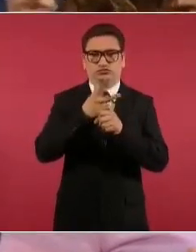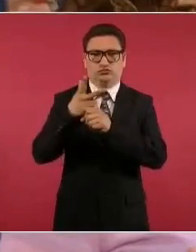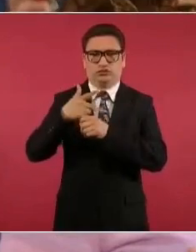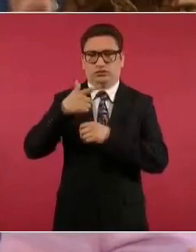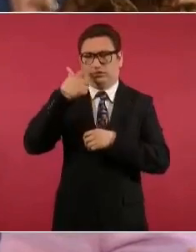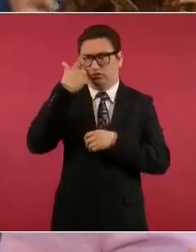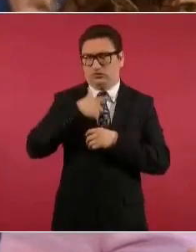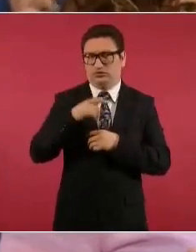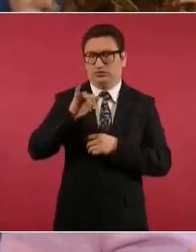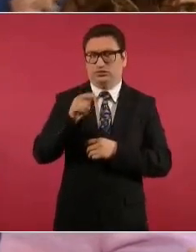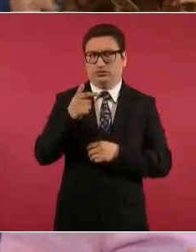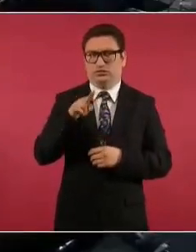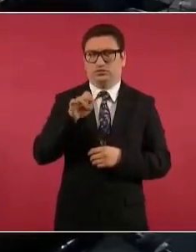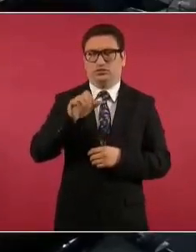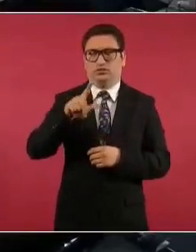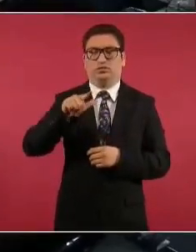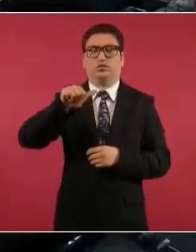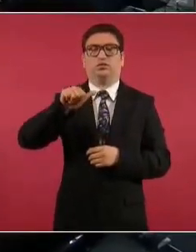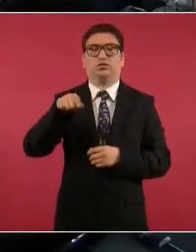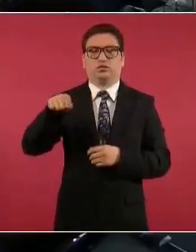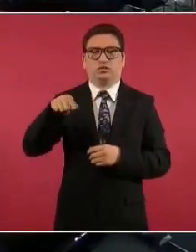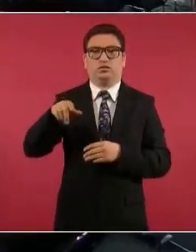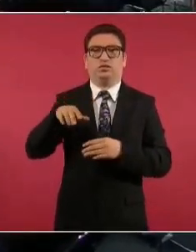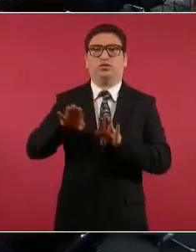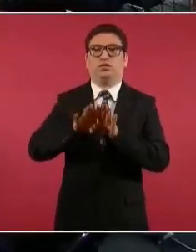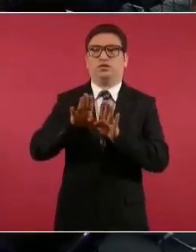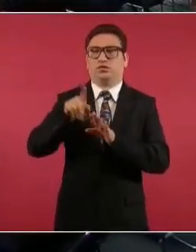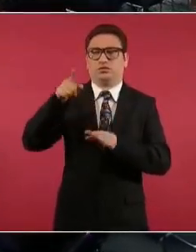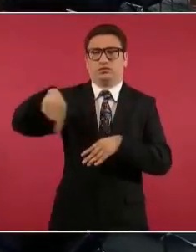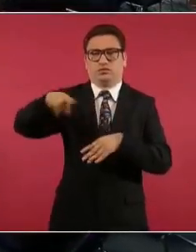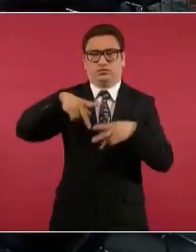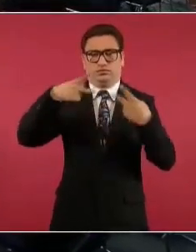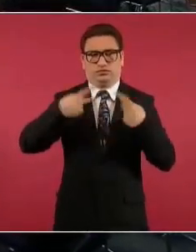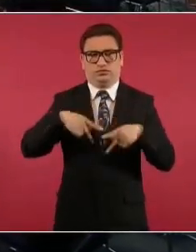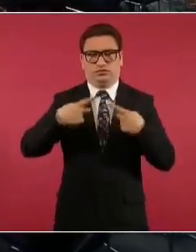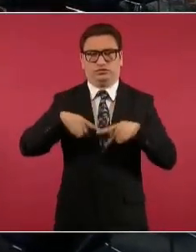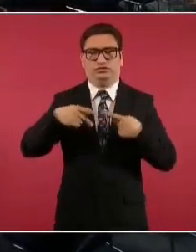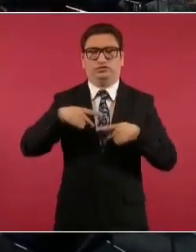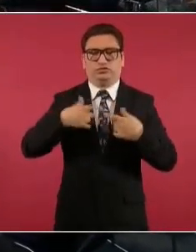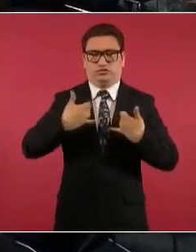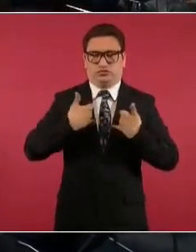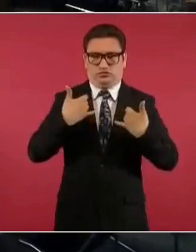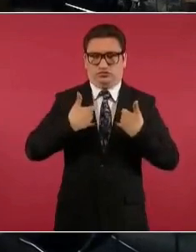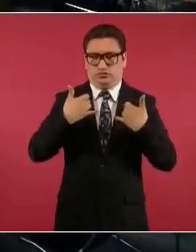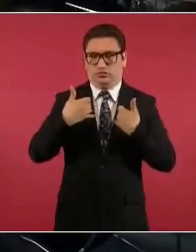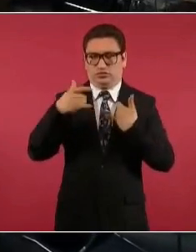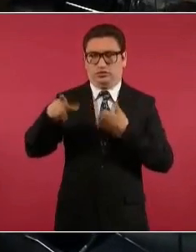Noche de Iguala, donde criminalizan a los normalistas y respalda